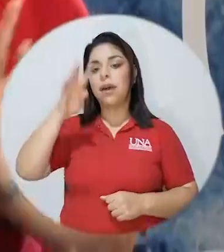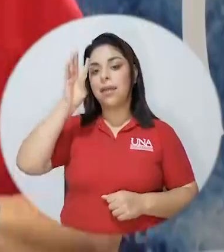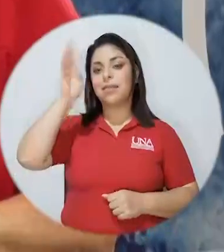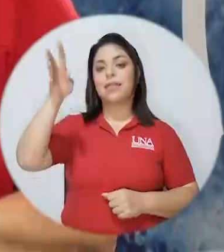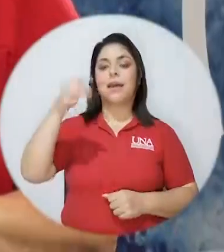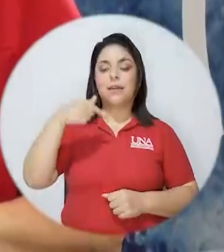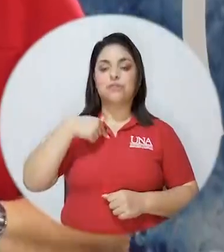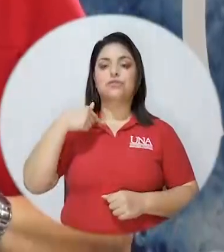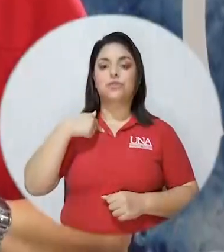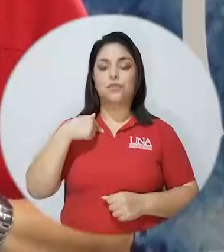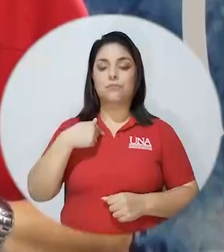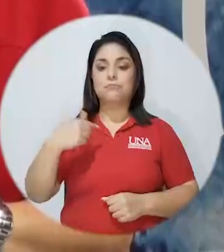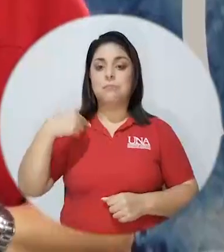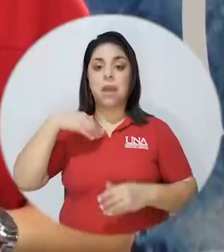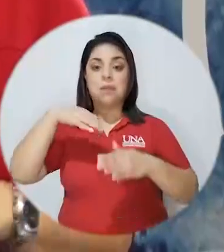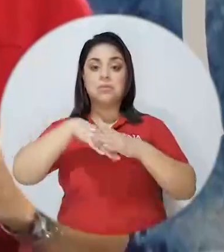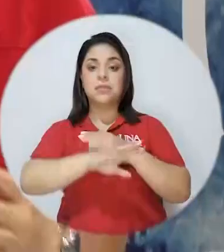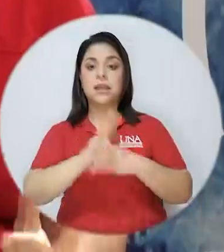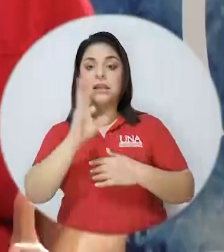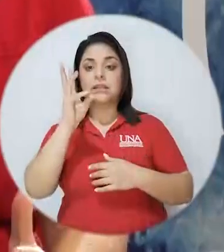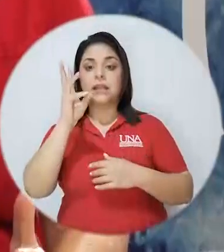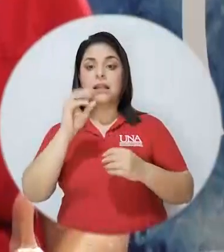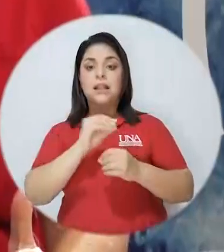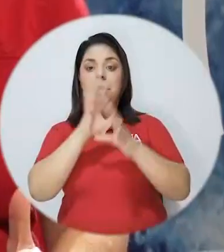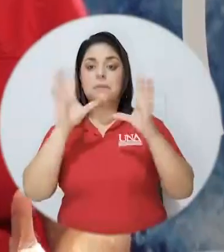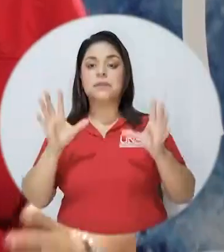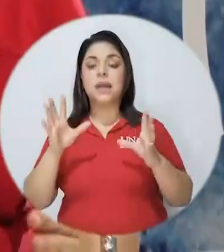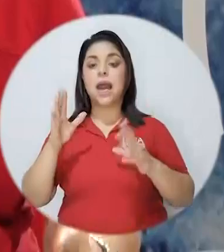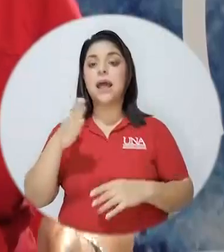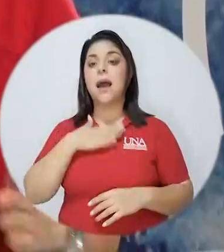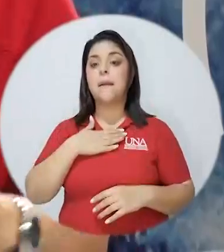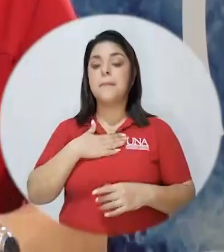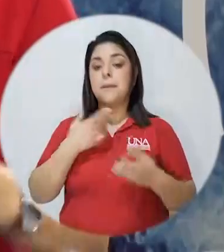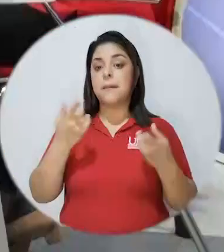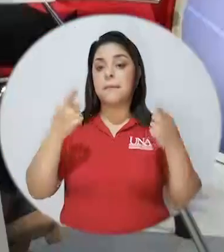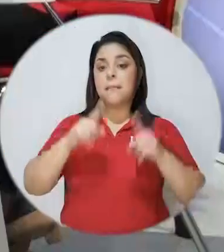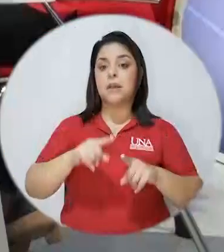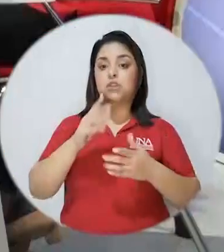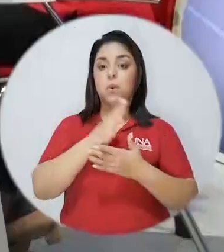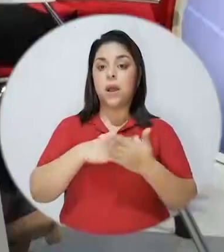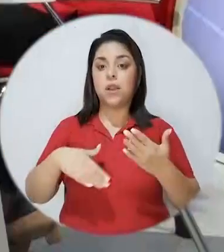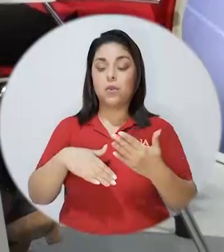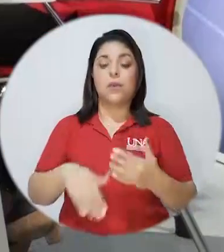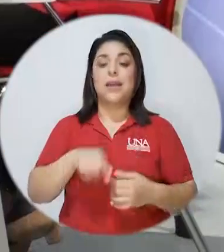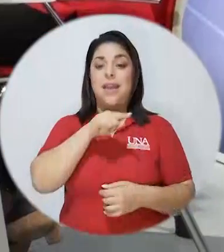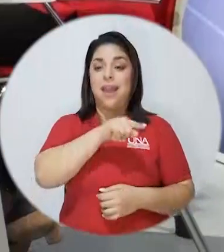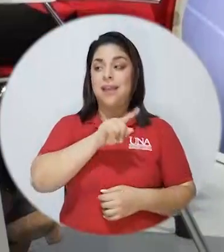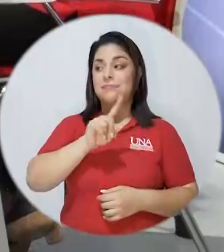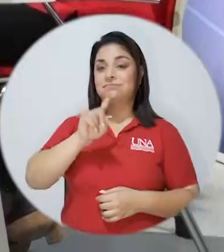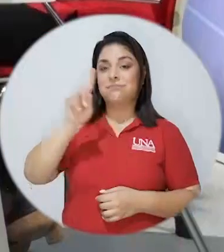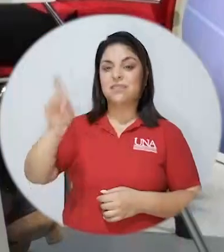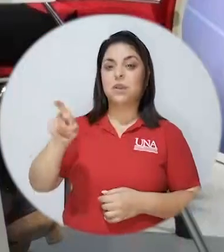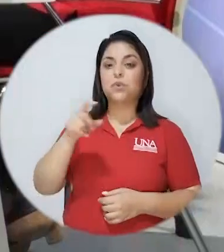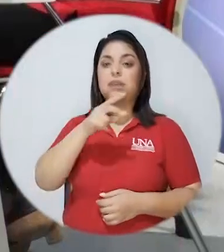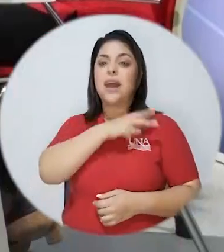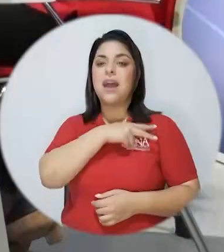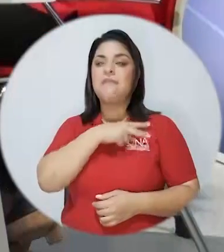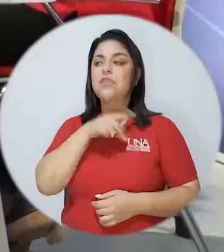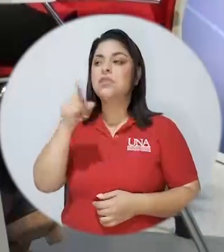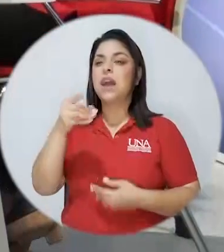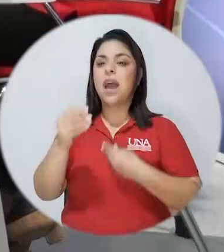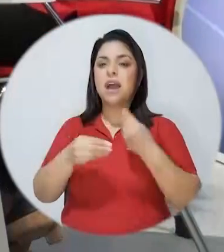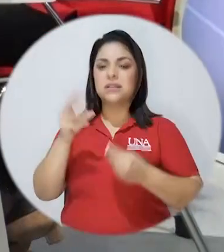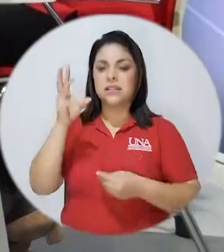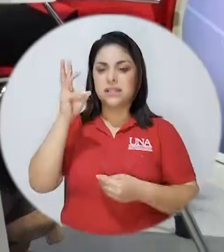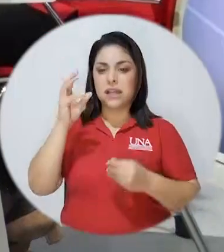hoy va a empezar a trabajar a las 6 de la mañana y luego me pasó algo y el INSS viene y hace, en la boleta le van a preguntar al superior, ¿qué estaba haciendo usted trabajando? ¿Qué estaba haciendo